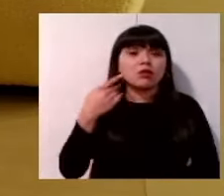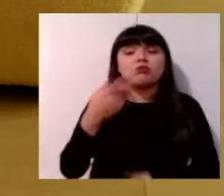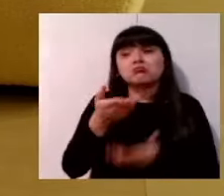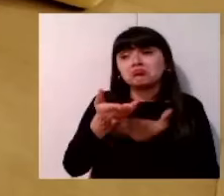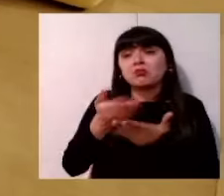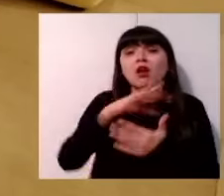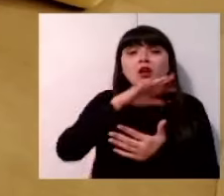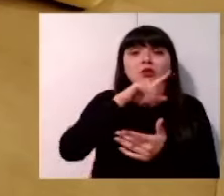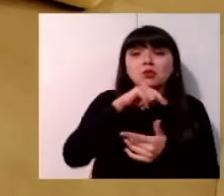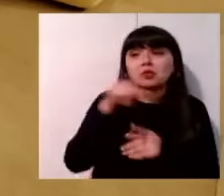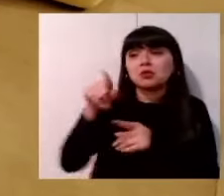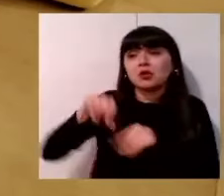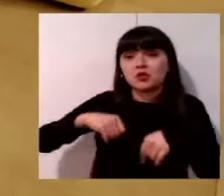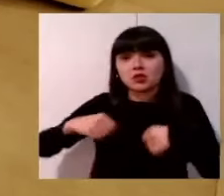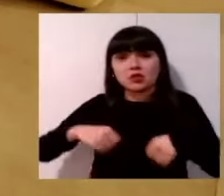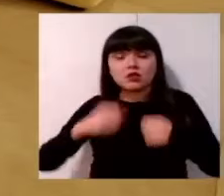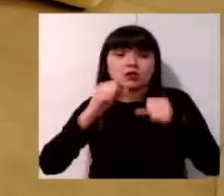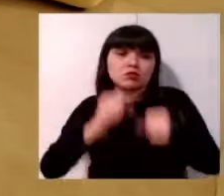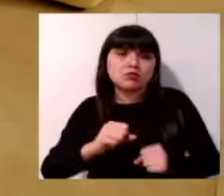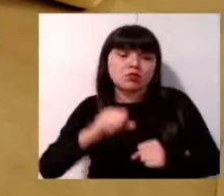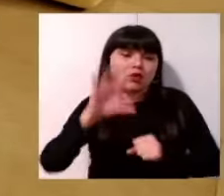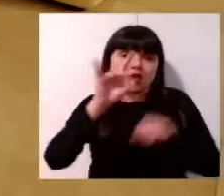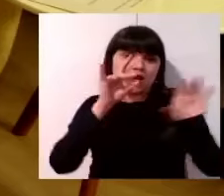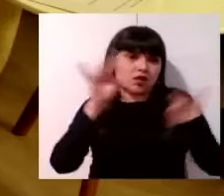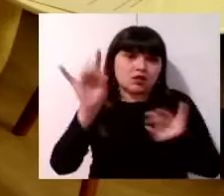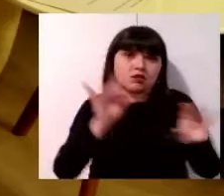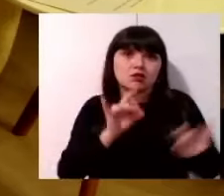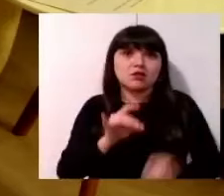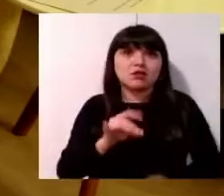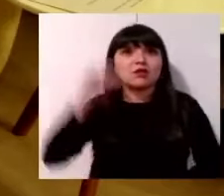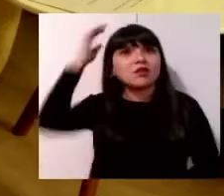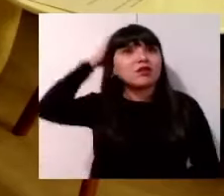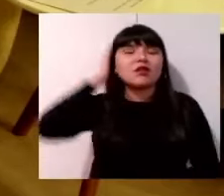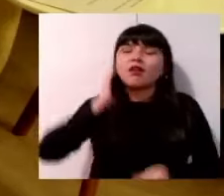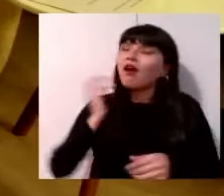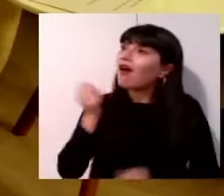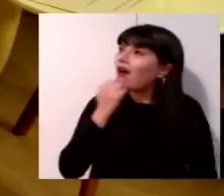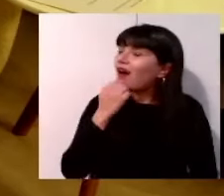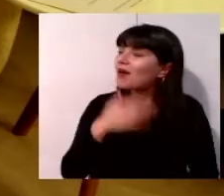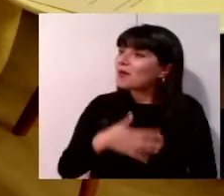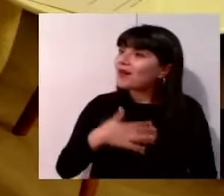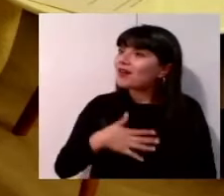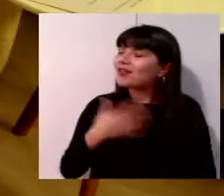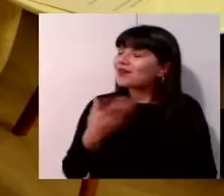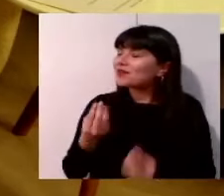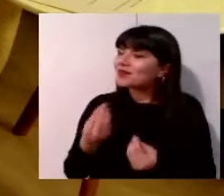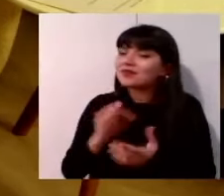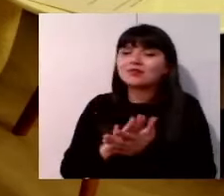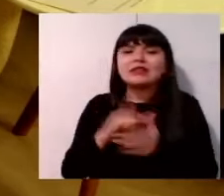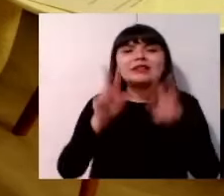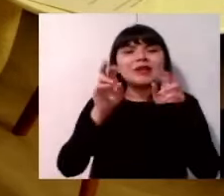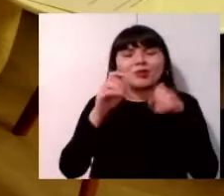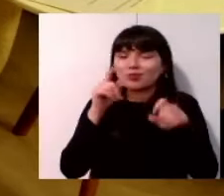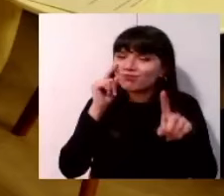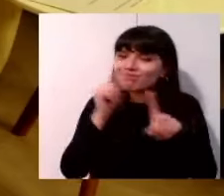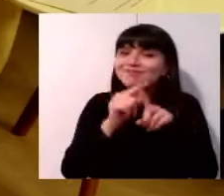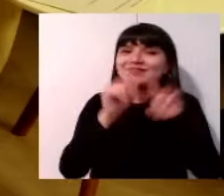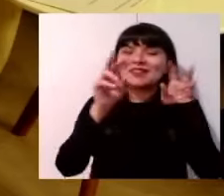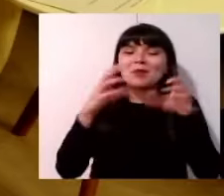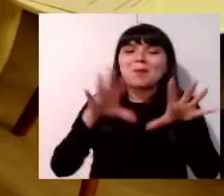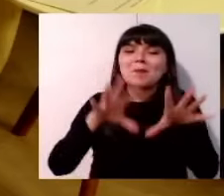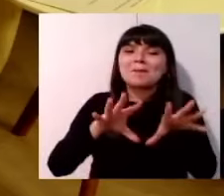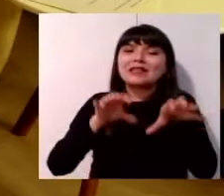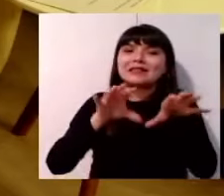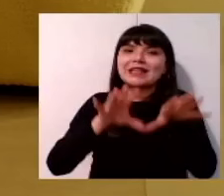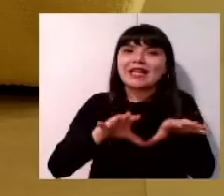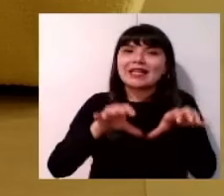el que más les sirve. Ay, me encanta, qué bueno ponerlo. Y a propósito del masaje, ¿es bueno hacerles masaje si es que tienen problemas de